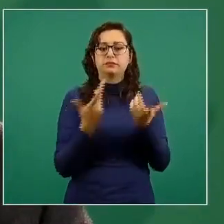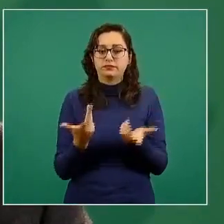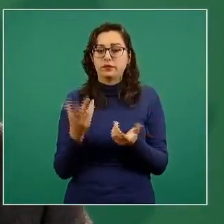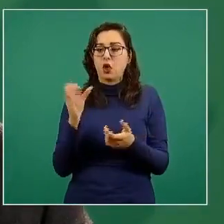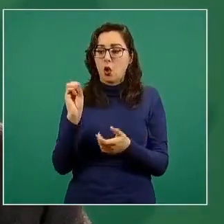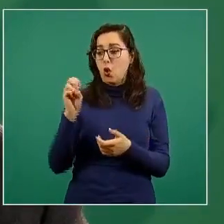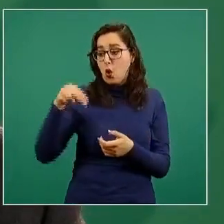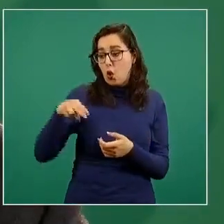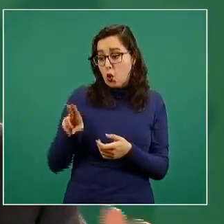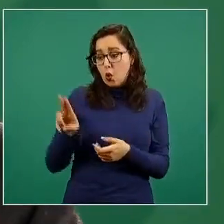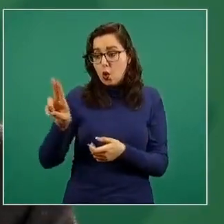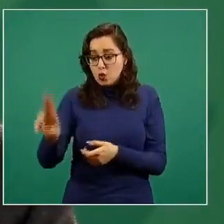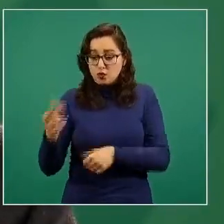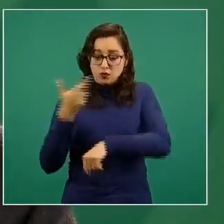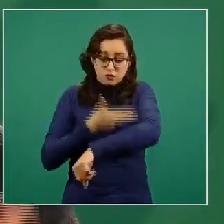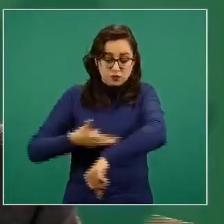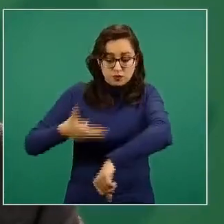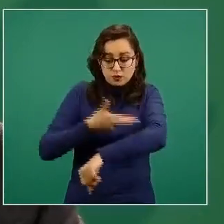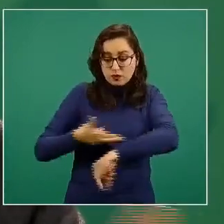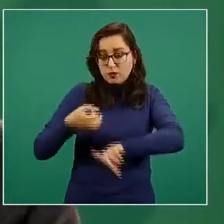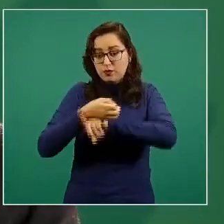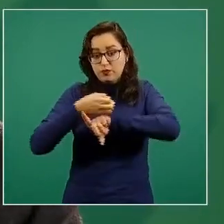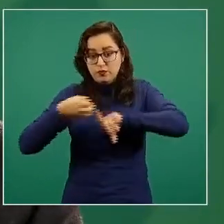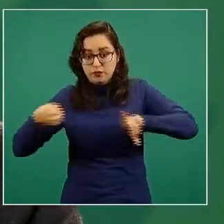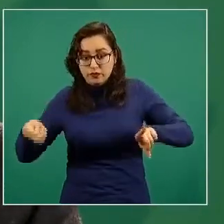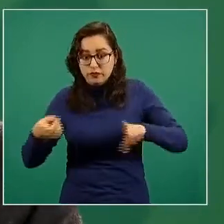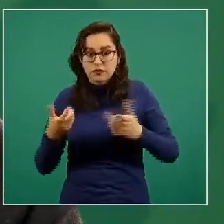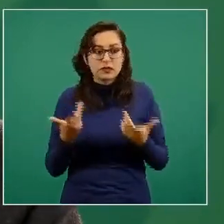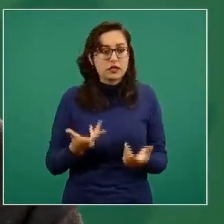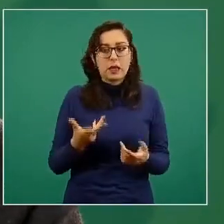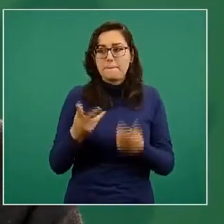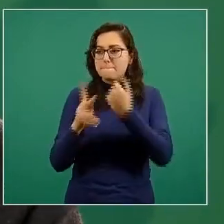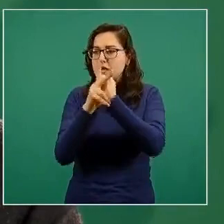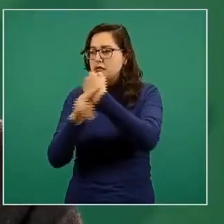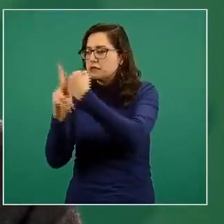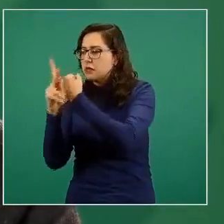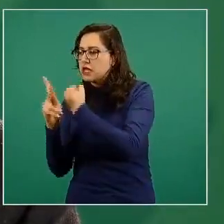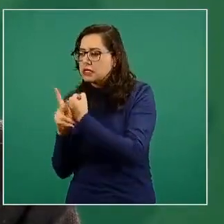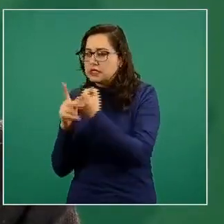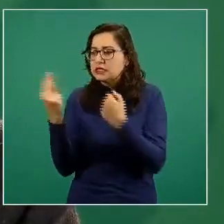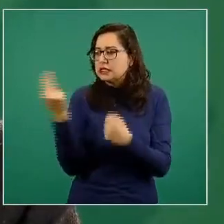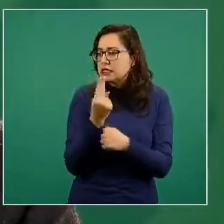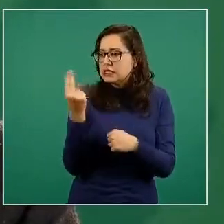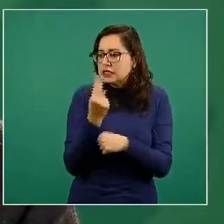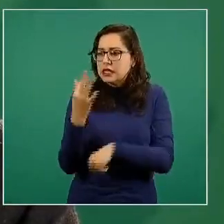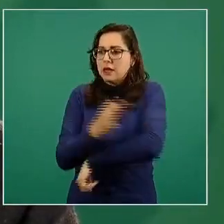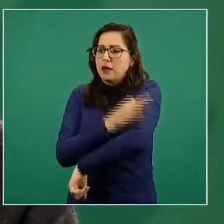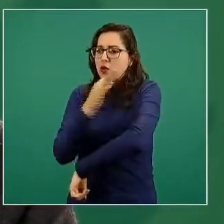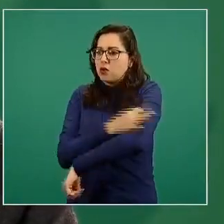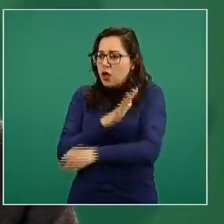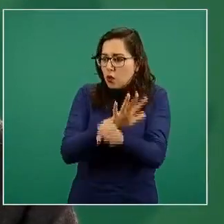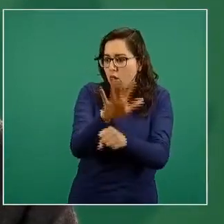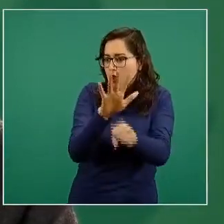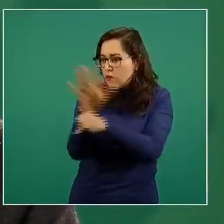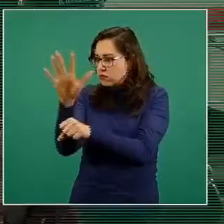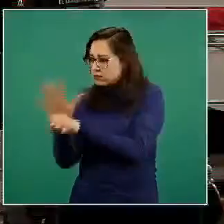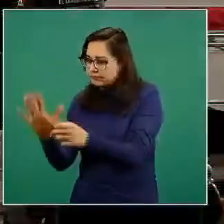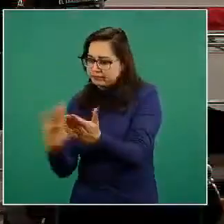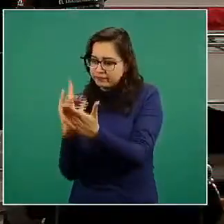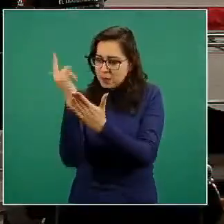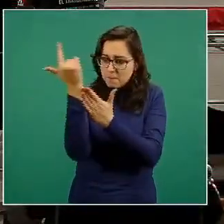Salud organiza la demanda de vacunas contra el SARS-CoV-2 para prevenir